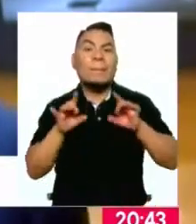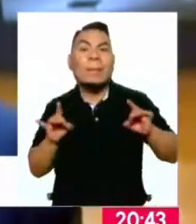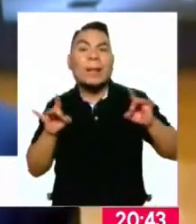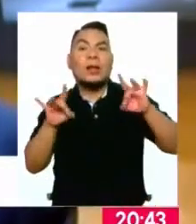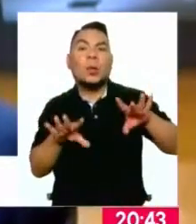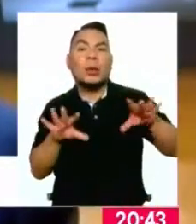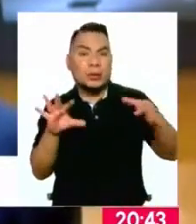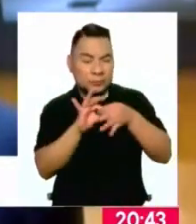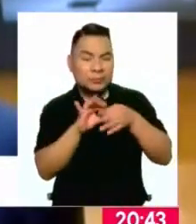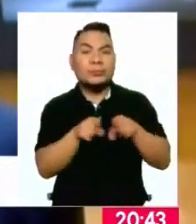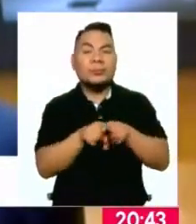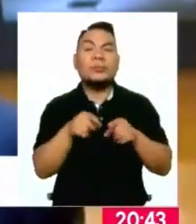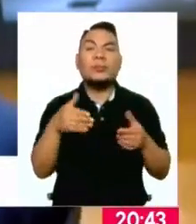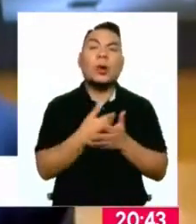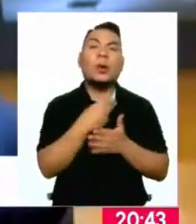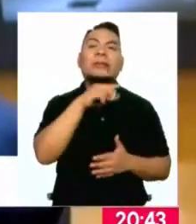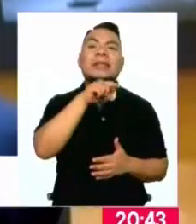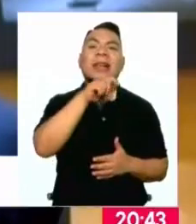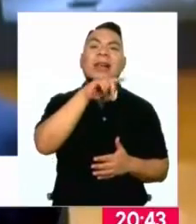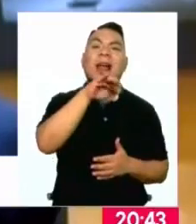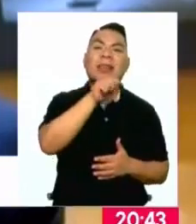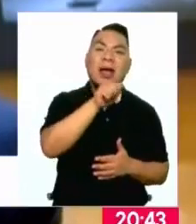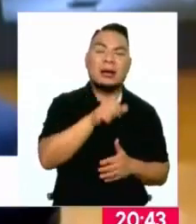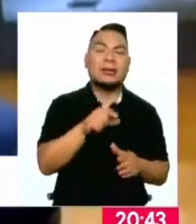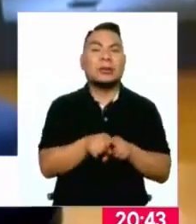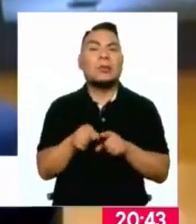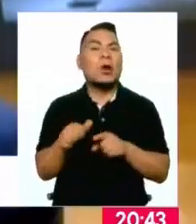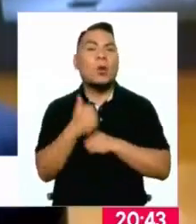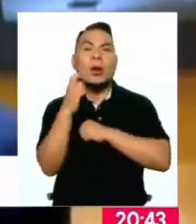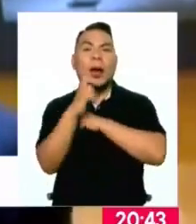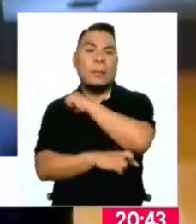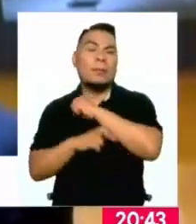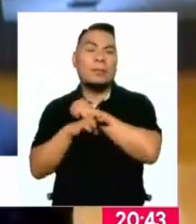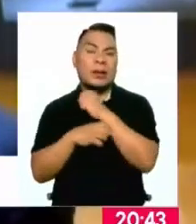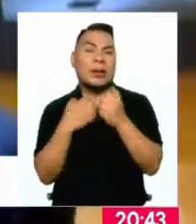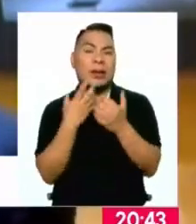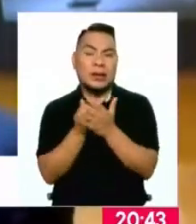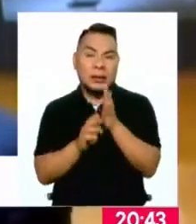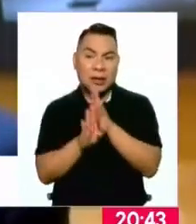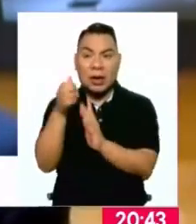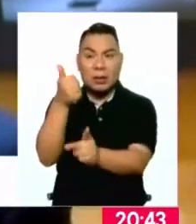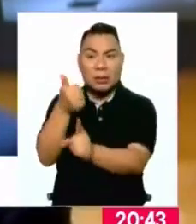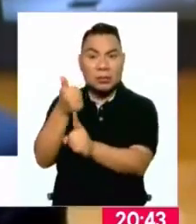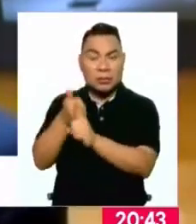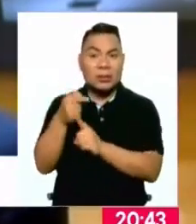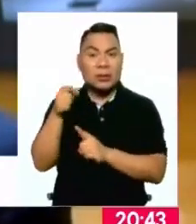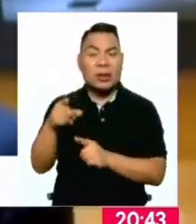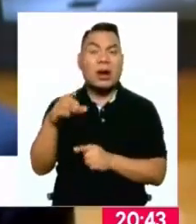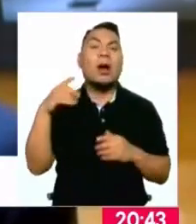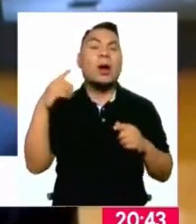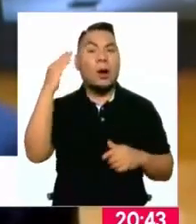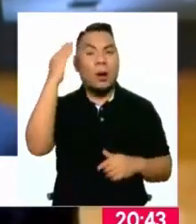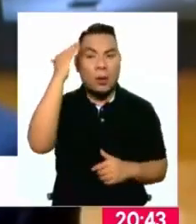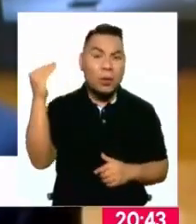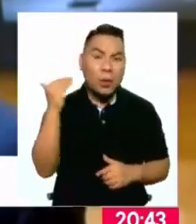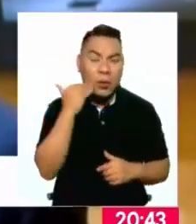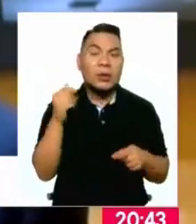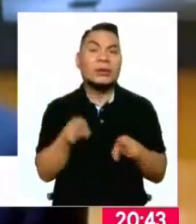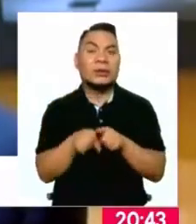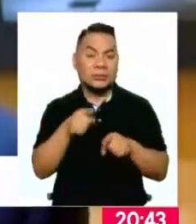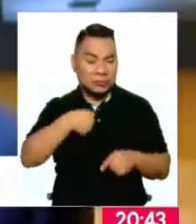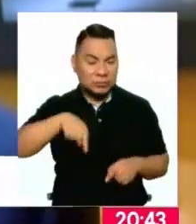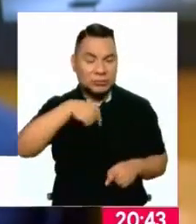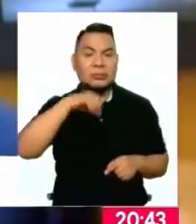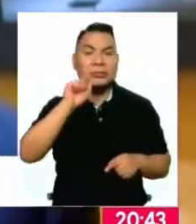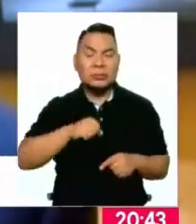Australia, Nueva Zelanda y hay otros países, economías propias como es Corea y